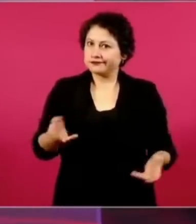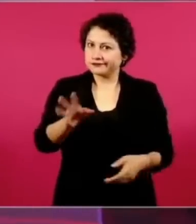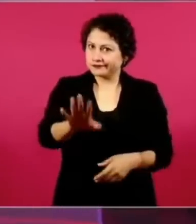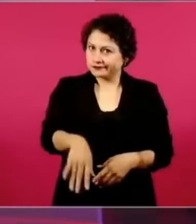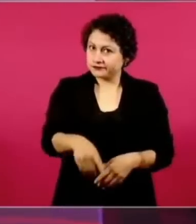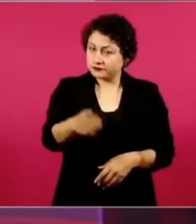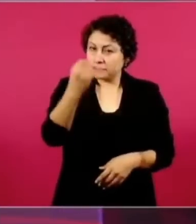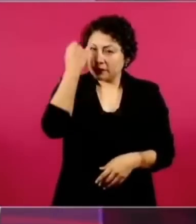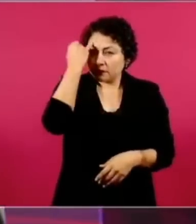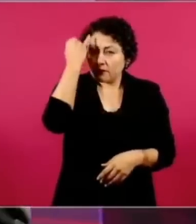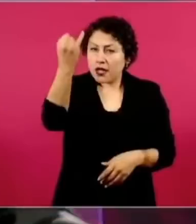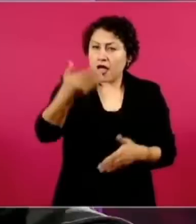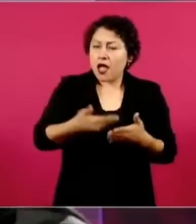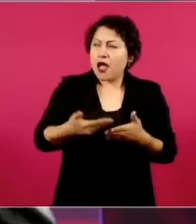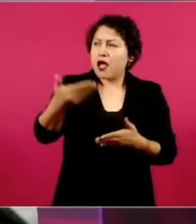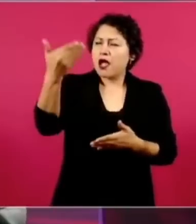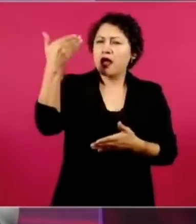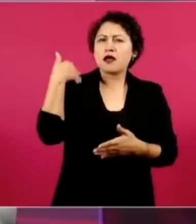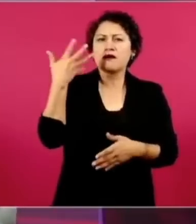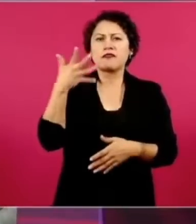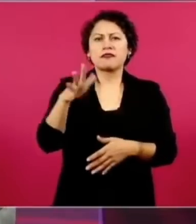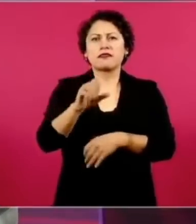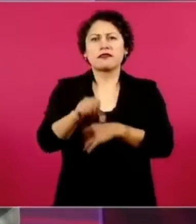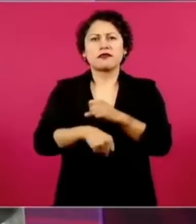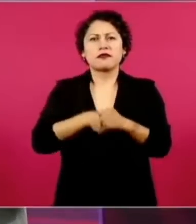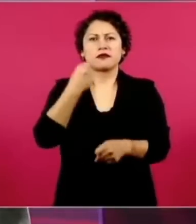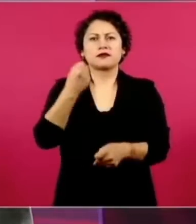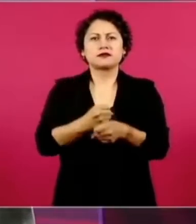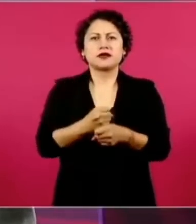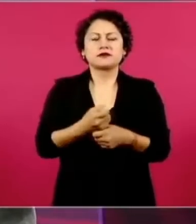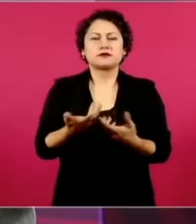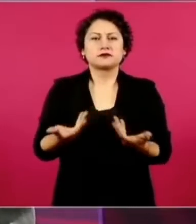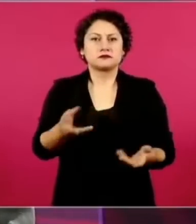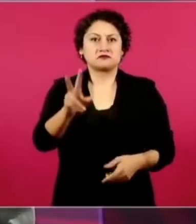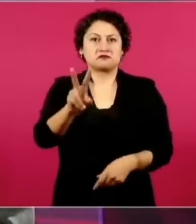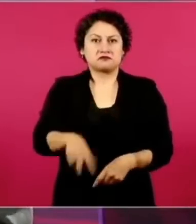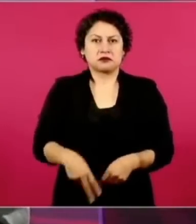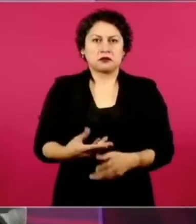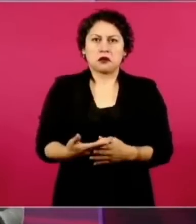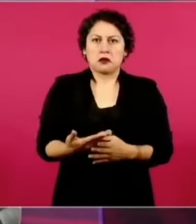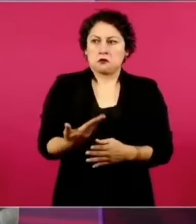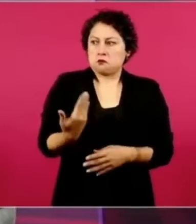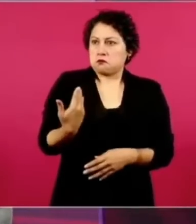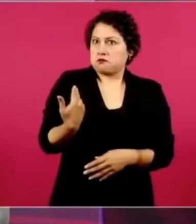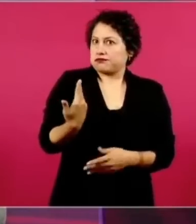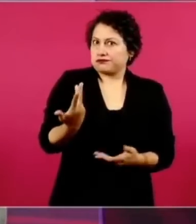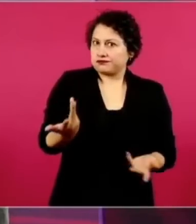hace 10 años, no hace mucho,